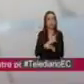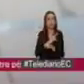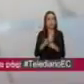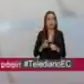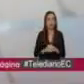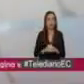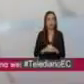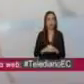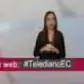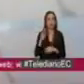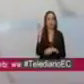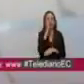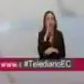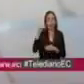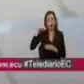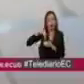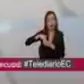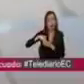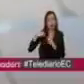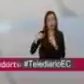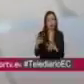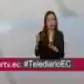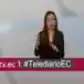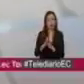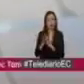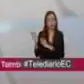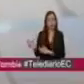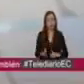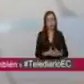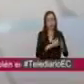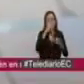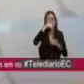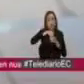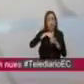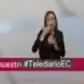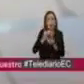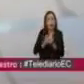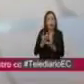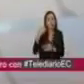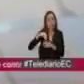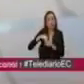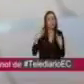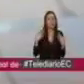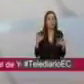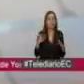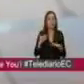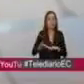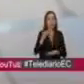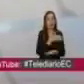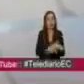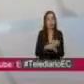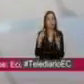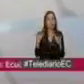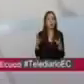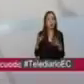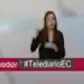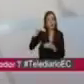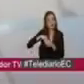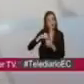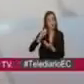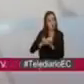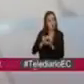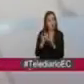ese destino de recursos a otras actividades porque simplemente son recursos que no sean recaudados entonces al no haberse recaudado no sólo que no se pueden utilizar